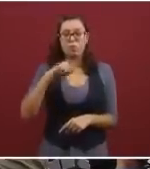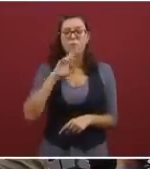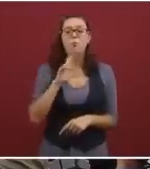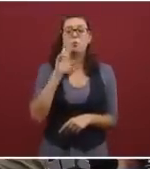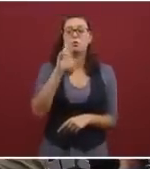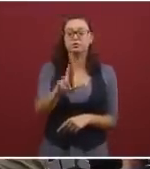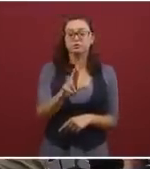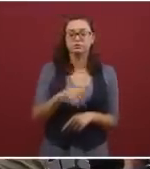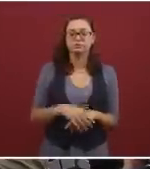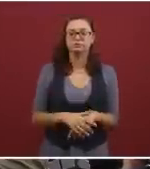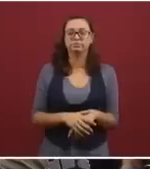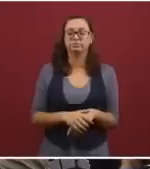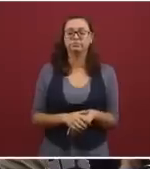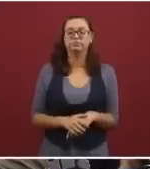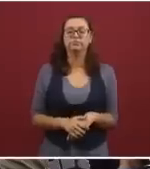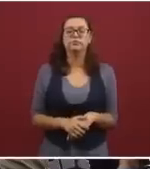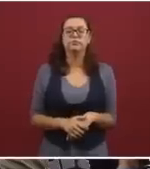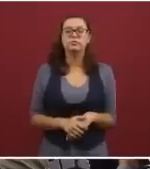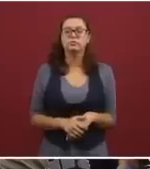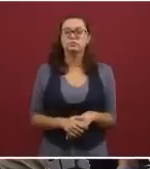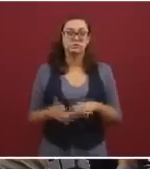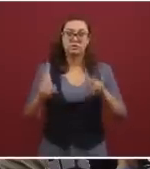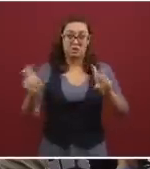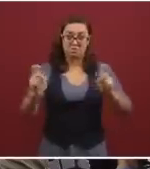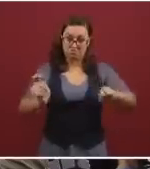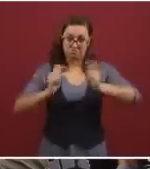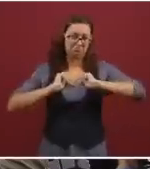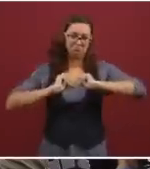corresponde a la Fiscalía,